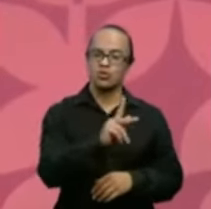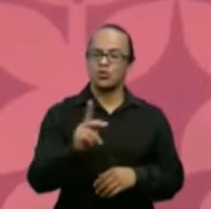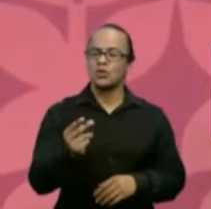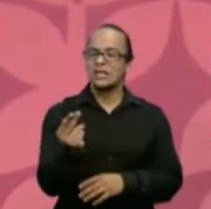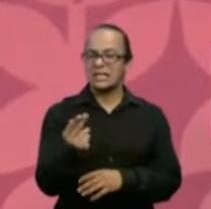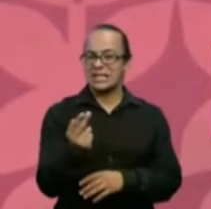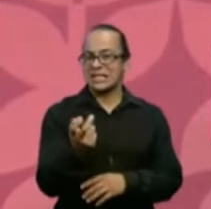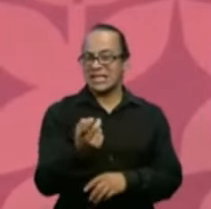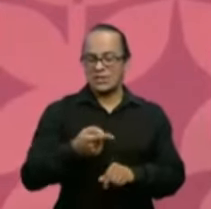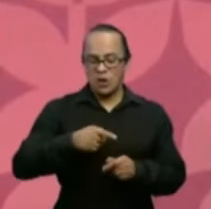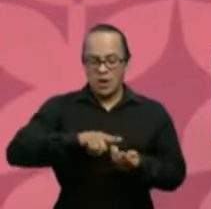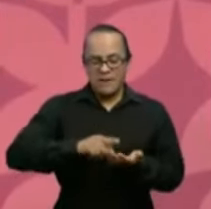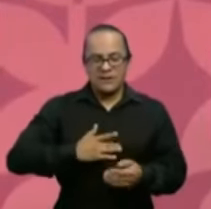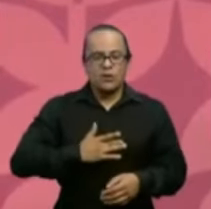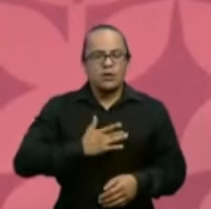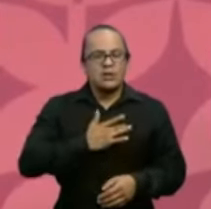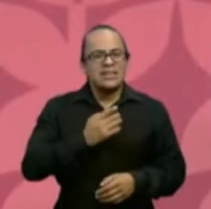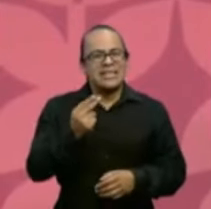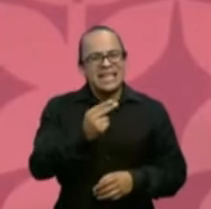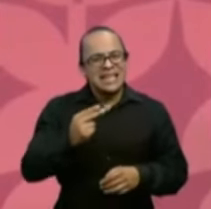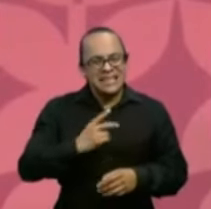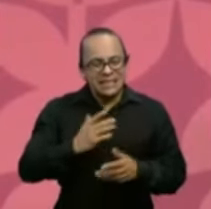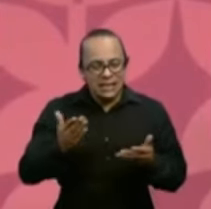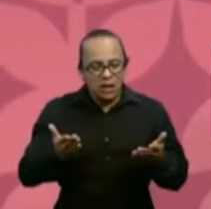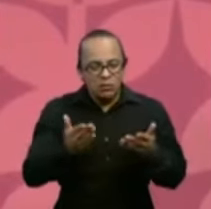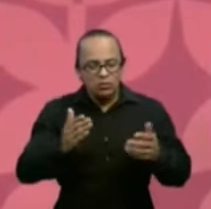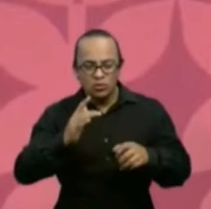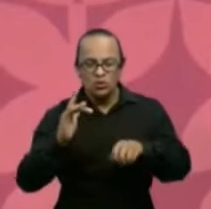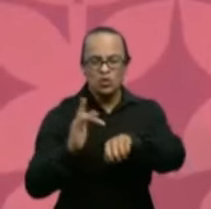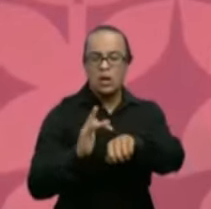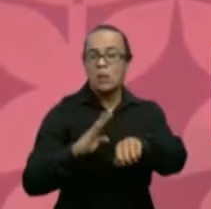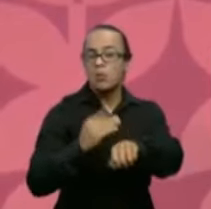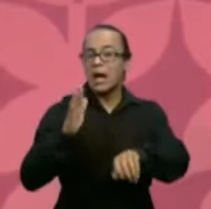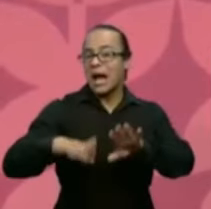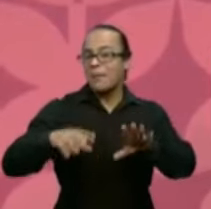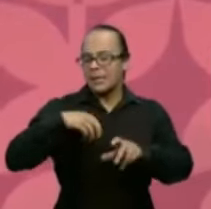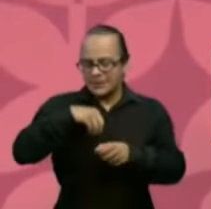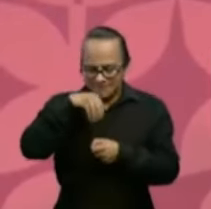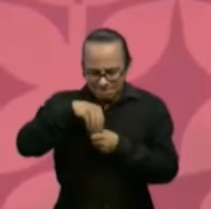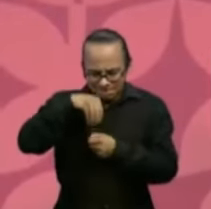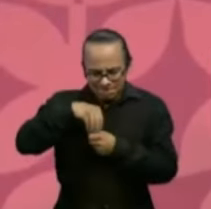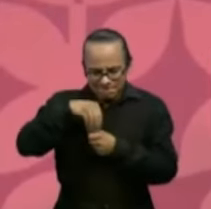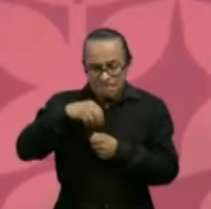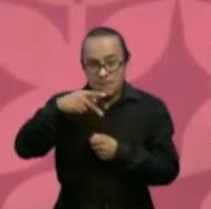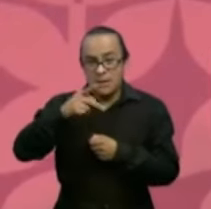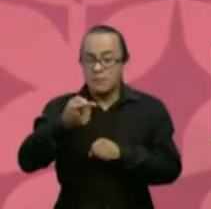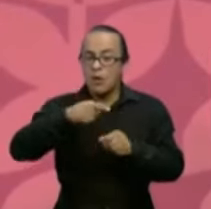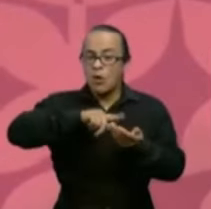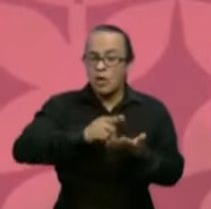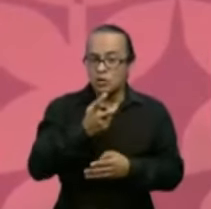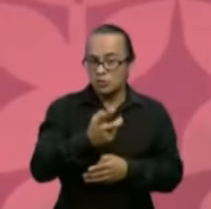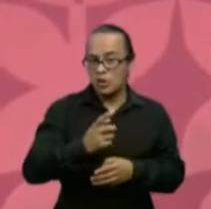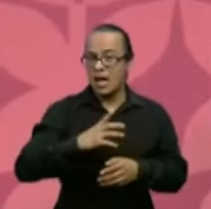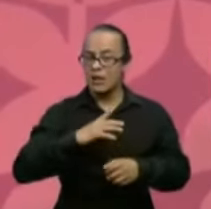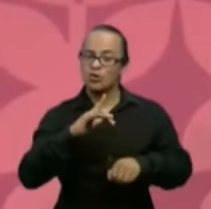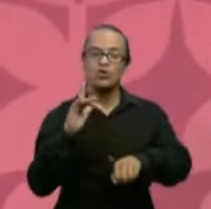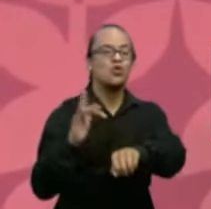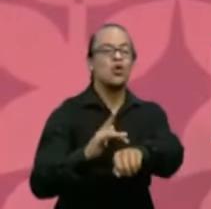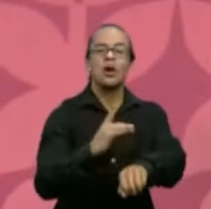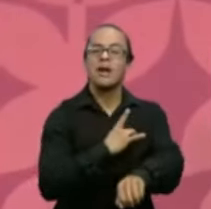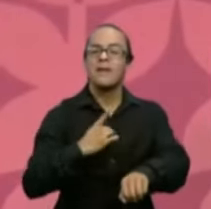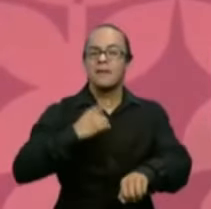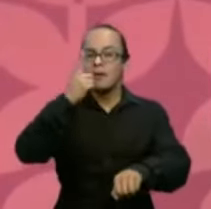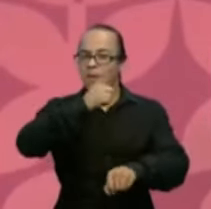muevan esas fibras que tenemos a veces tan escondidas y a veces tan guardadas, pero que están ahí. Y que cuando les dejamos